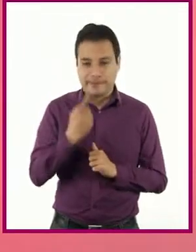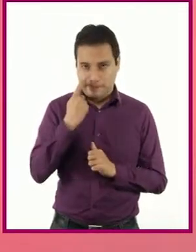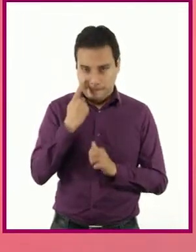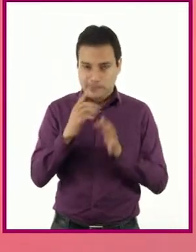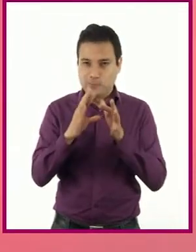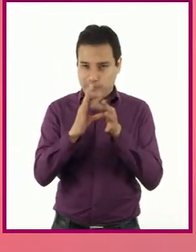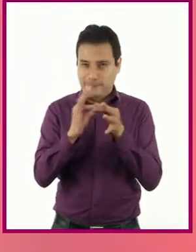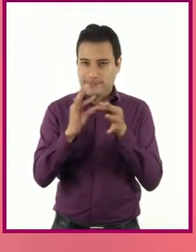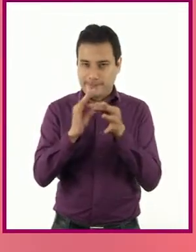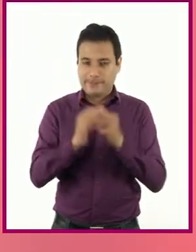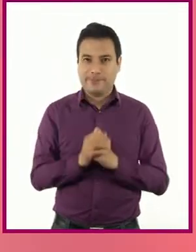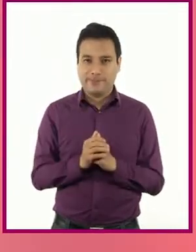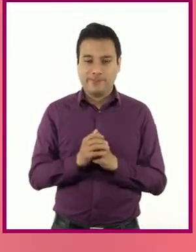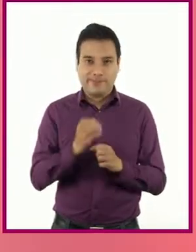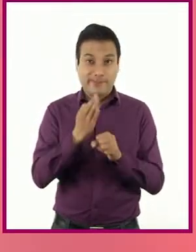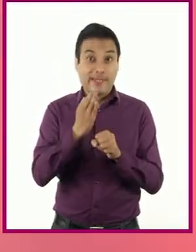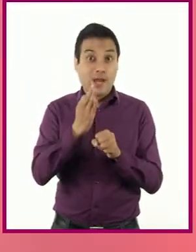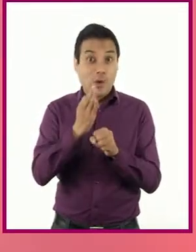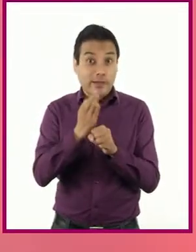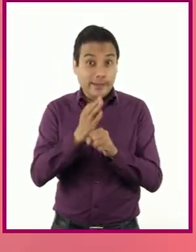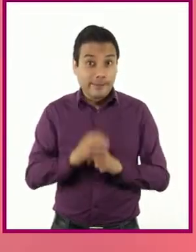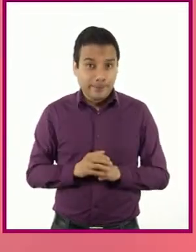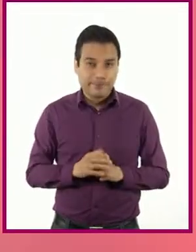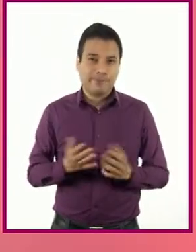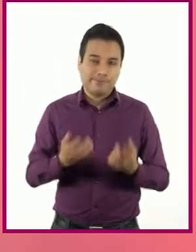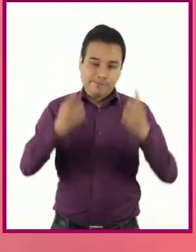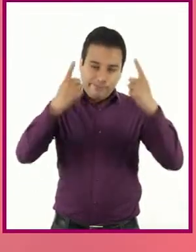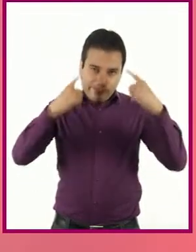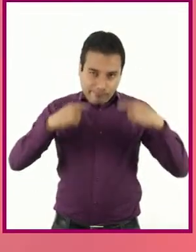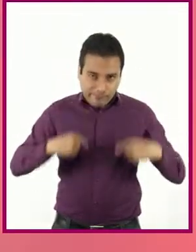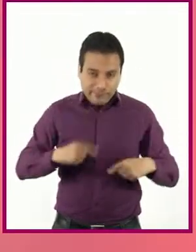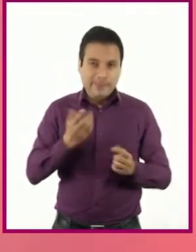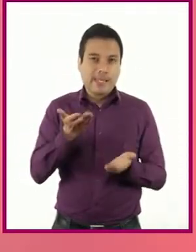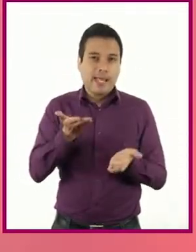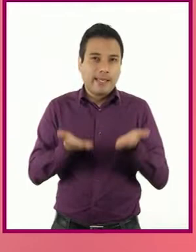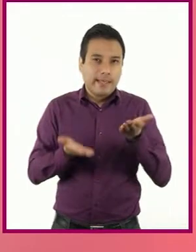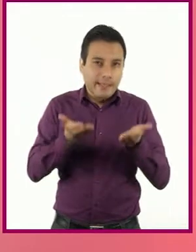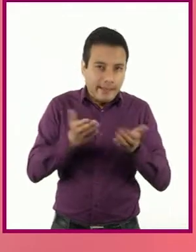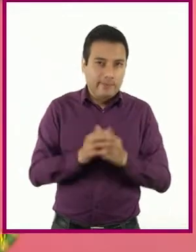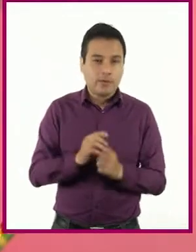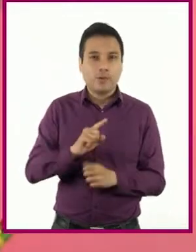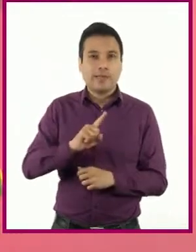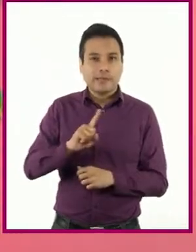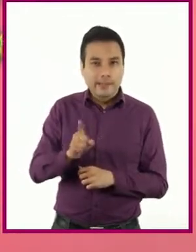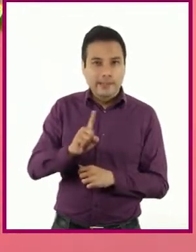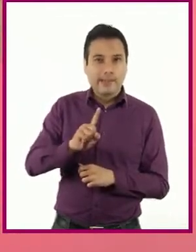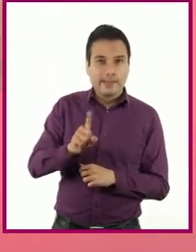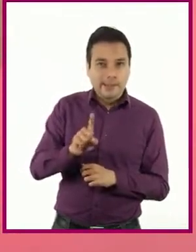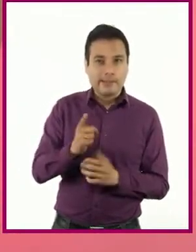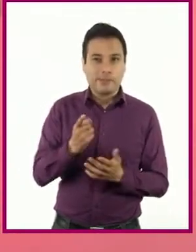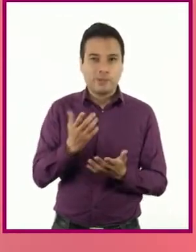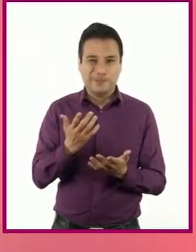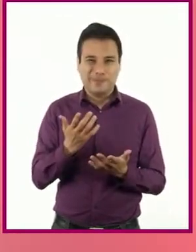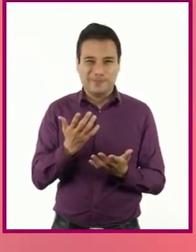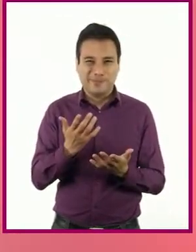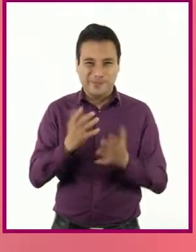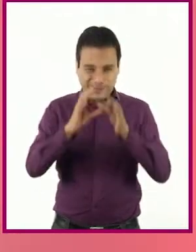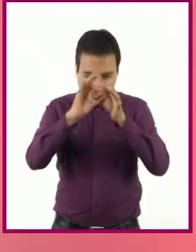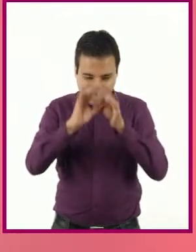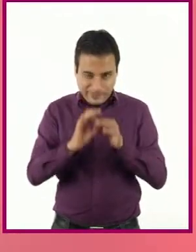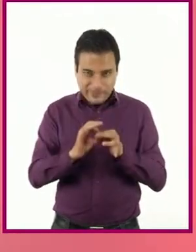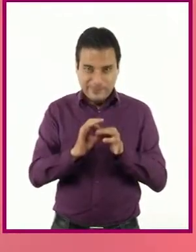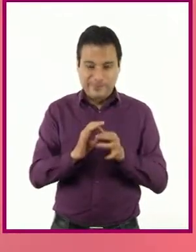Estás enfatizando tus capacidades coordinativas como equilibrio, ritmo y orientación. Recuerda que cuando realizas actividad